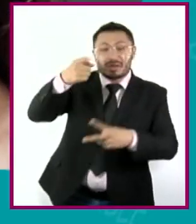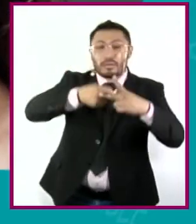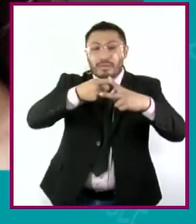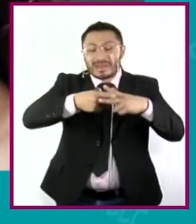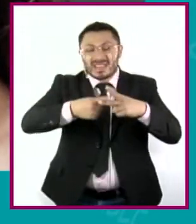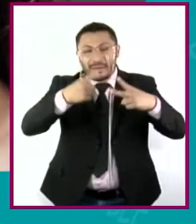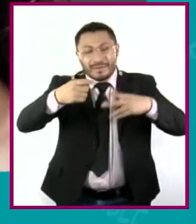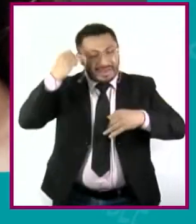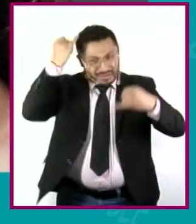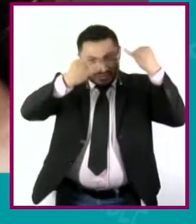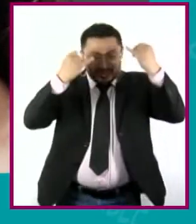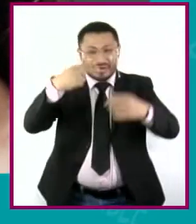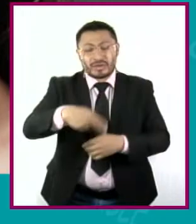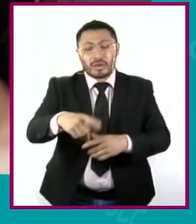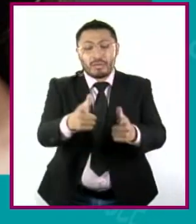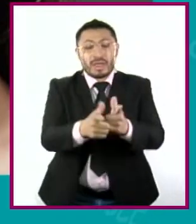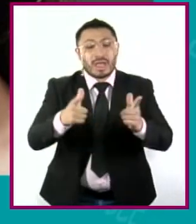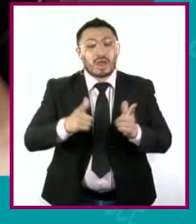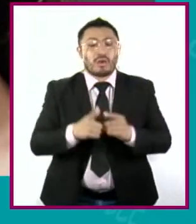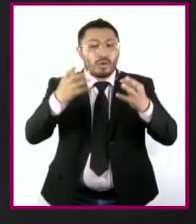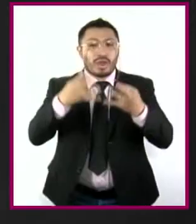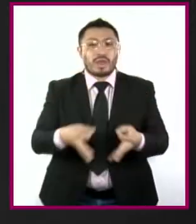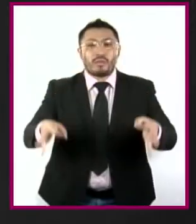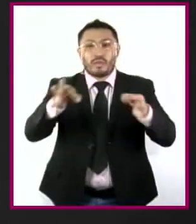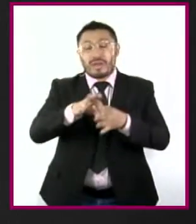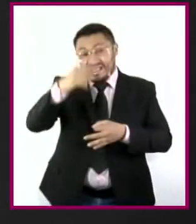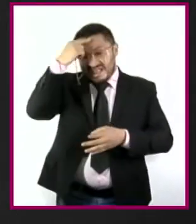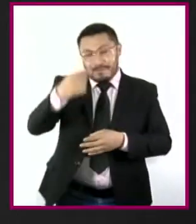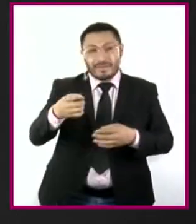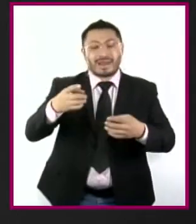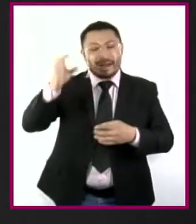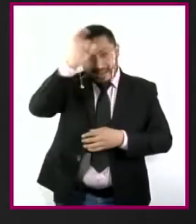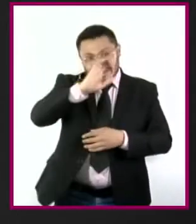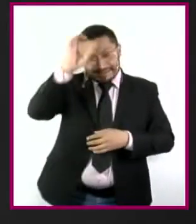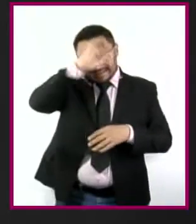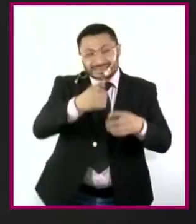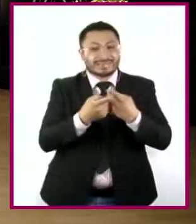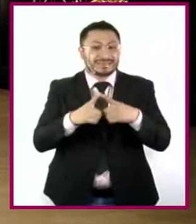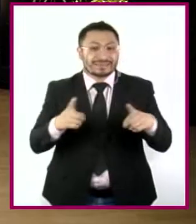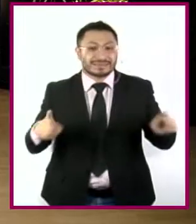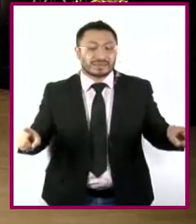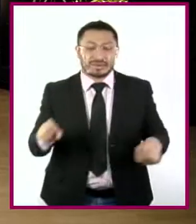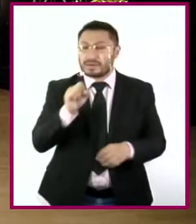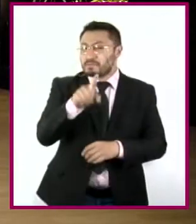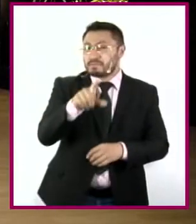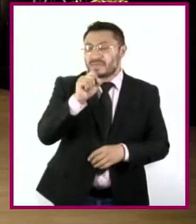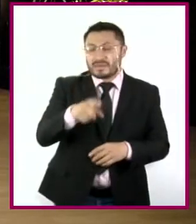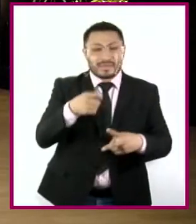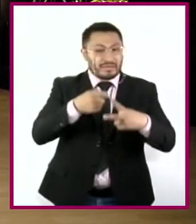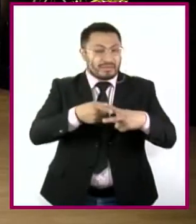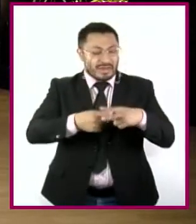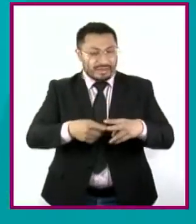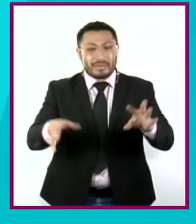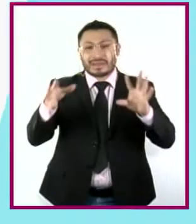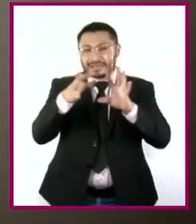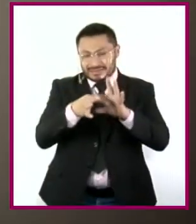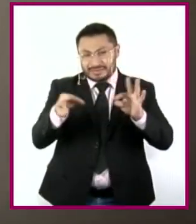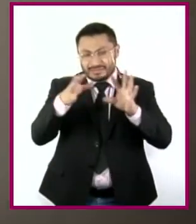llamado grupo y que ha sido fundamental para el desarrollo de las ciencias y de las mismas matemáticas. Ya verán por qué.